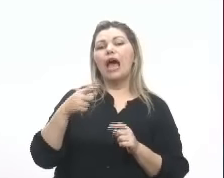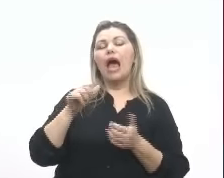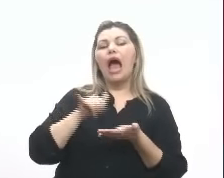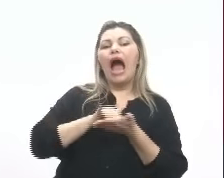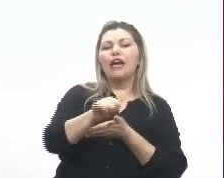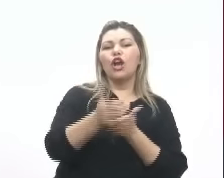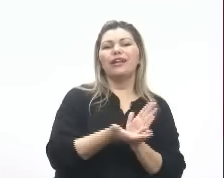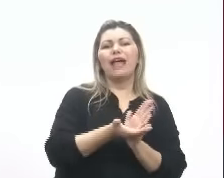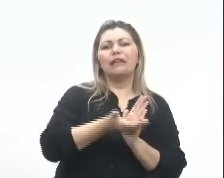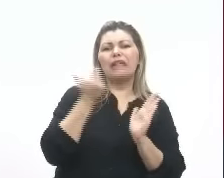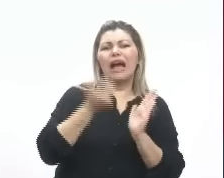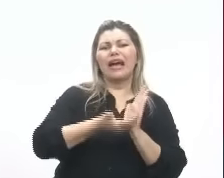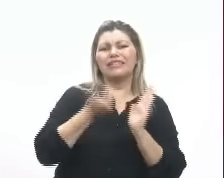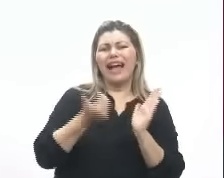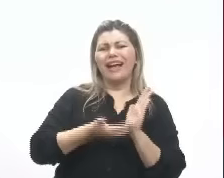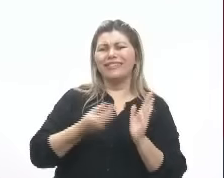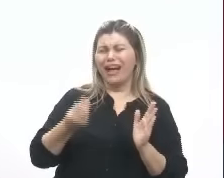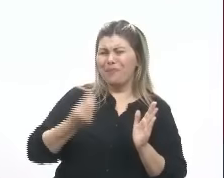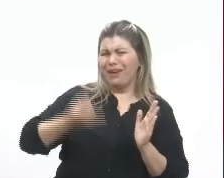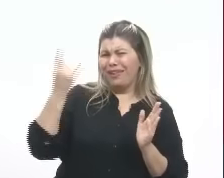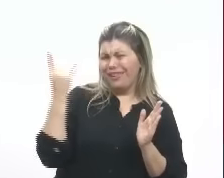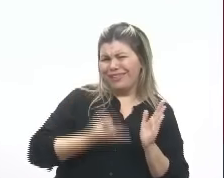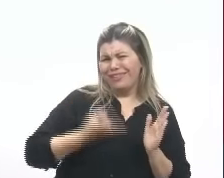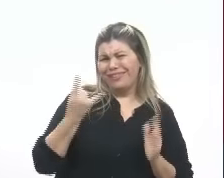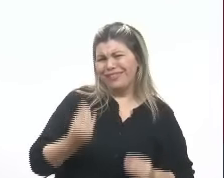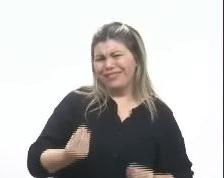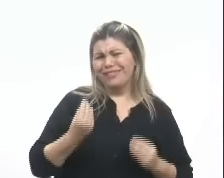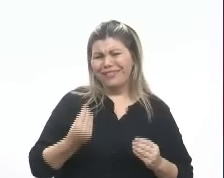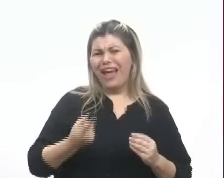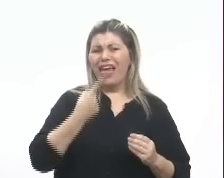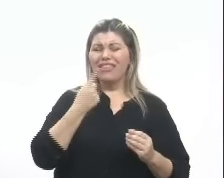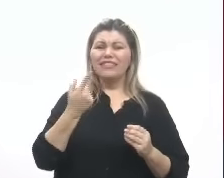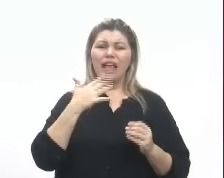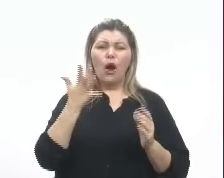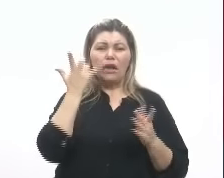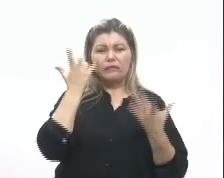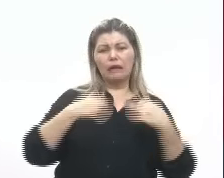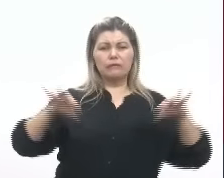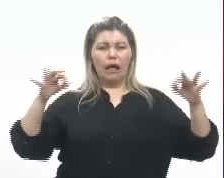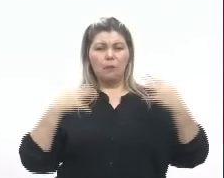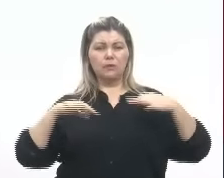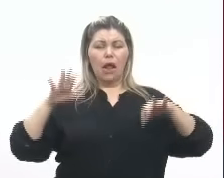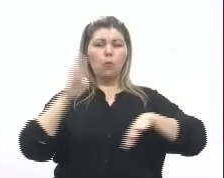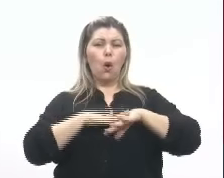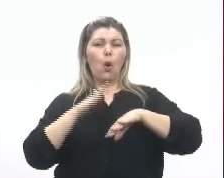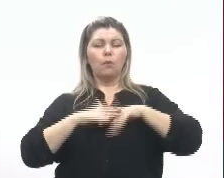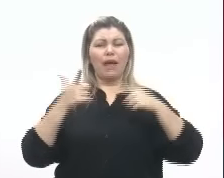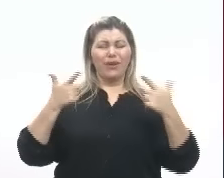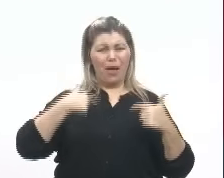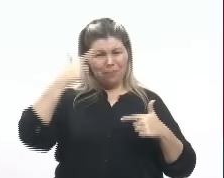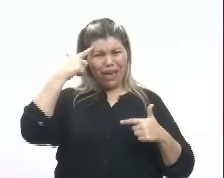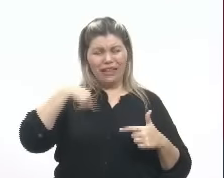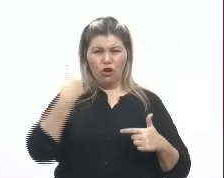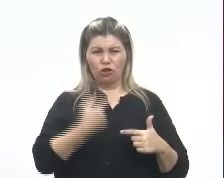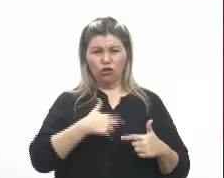esto, sacamos... ¿A quién le engañan ustedes con eso? ¿Que se lavan las culpas con eso? ¿Creen que somos tontos?